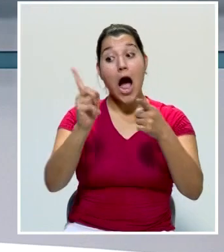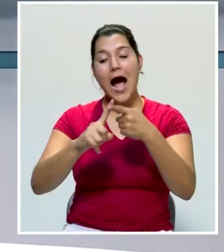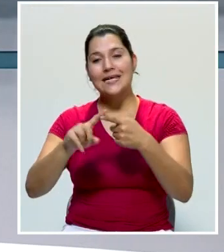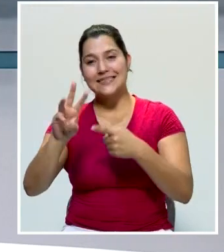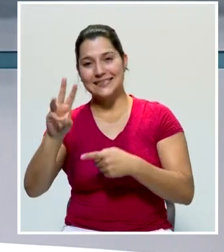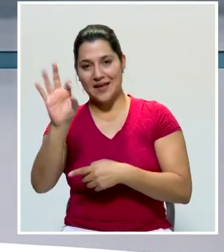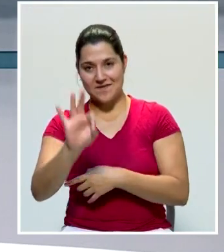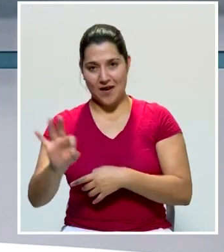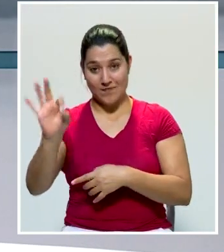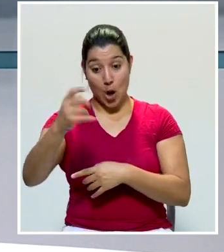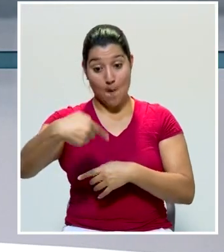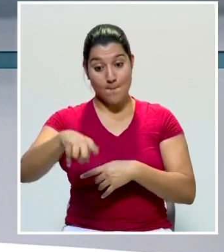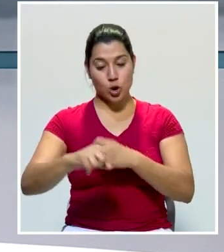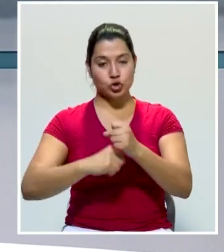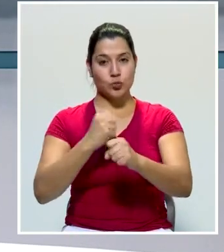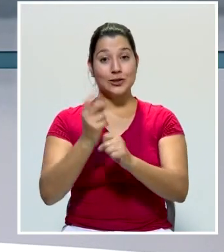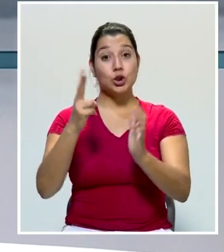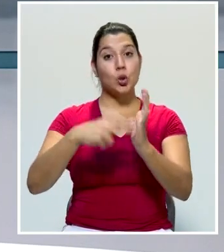febrero del 2021.